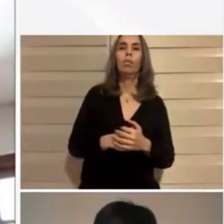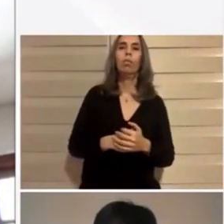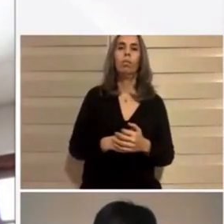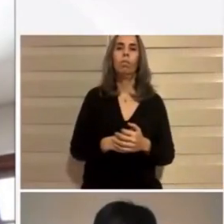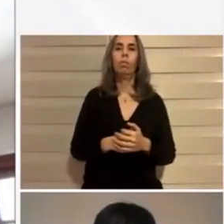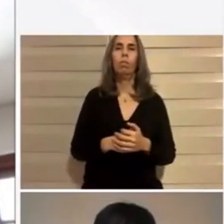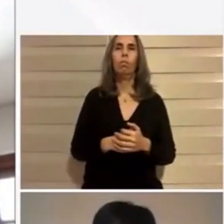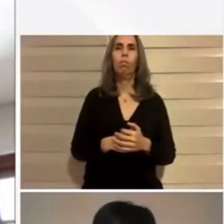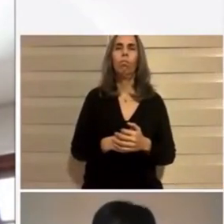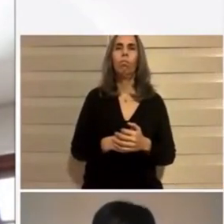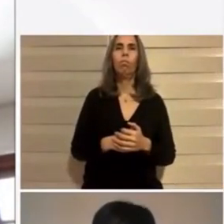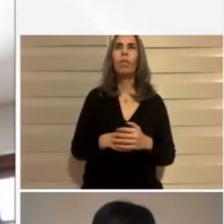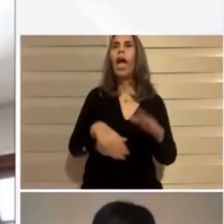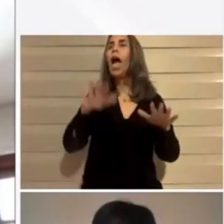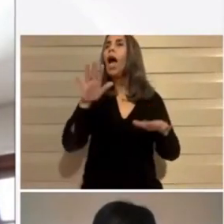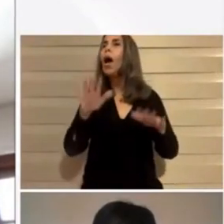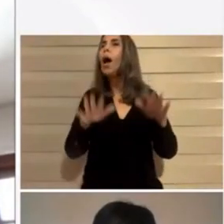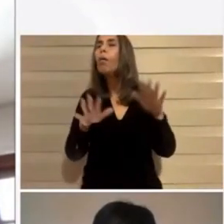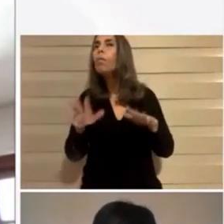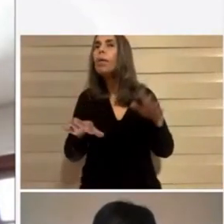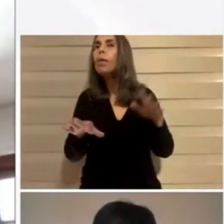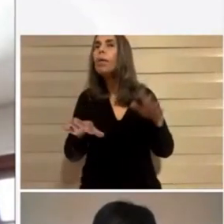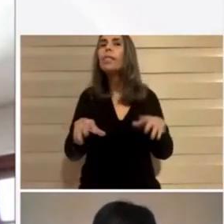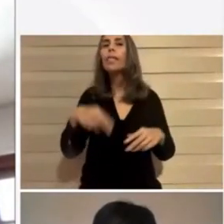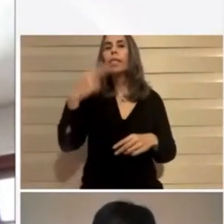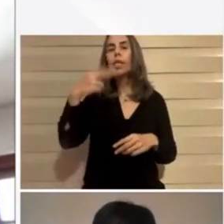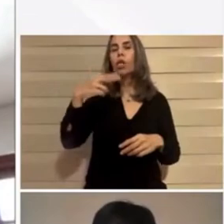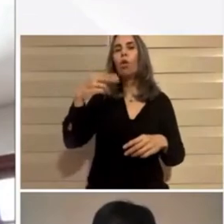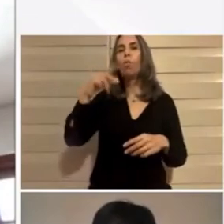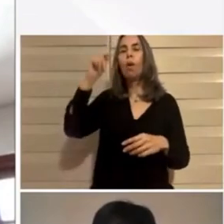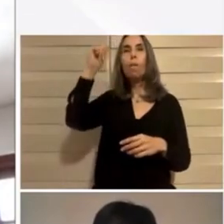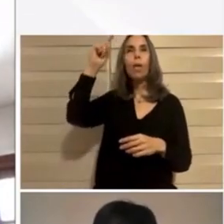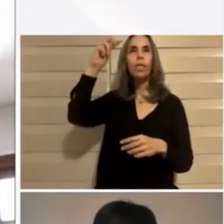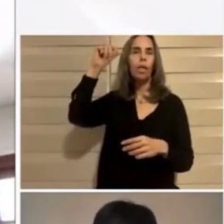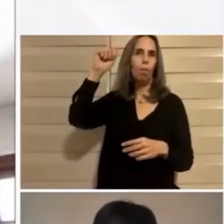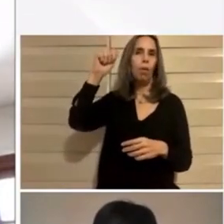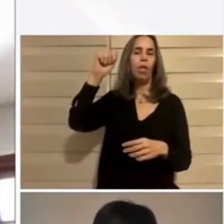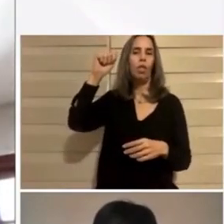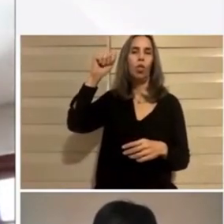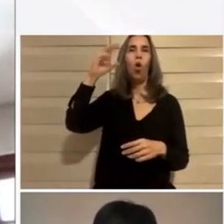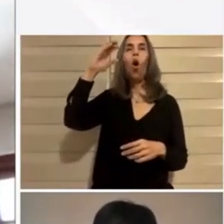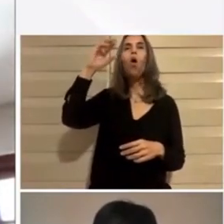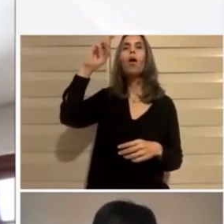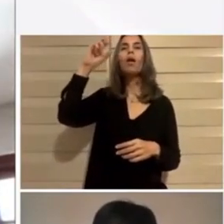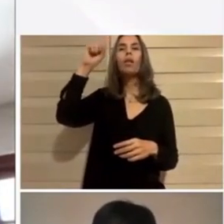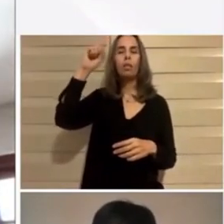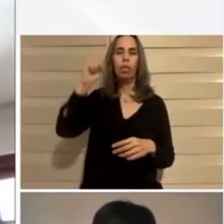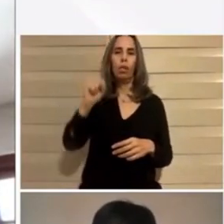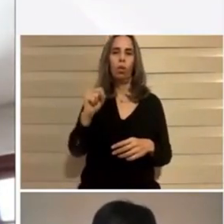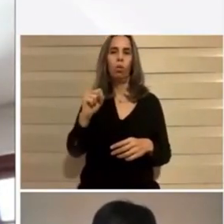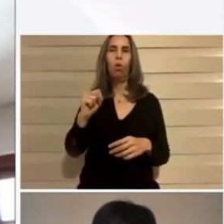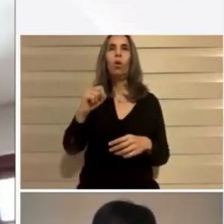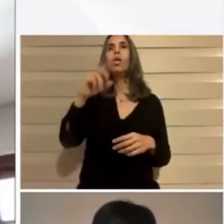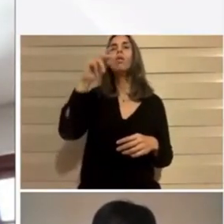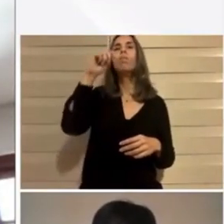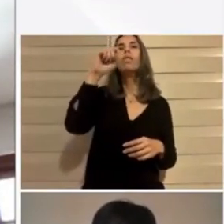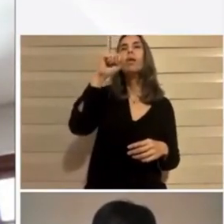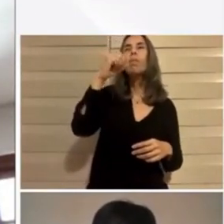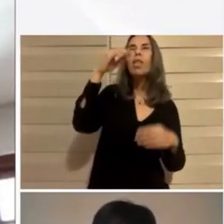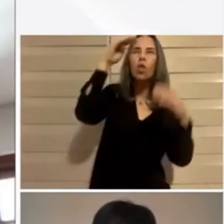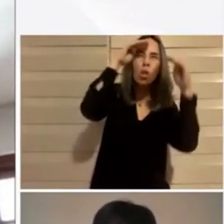pensamiento crítico y el pensamiento creativo. Y cuando somos capaces de desarrollar esas dos formas del